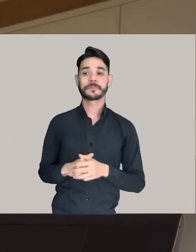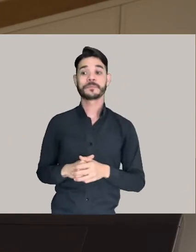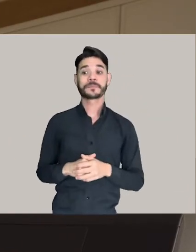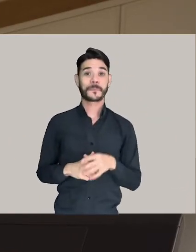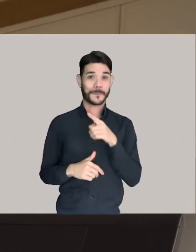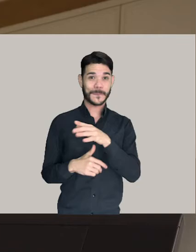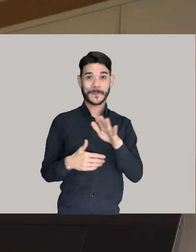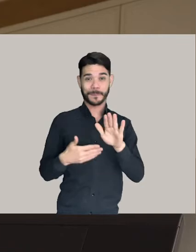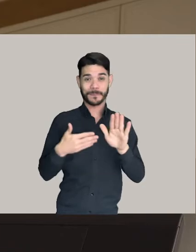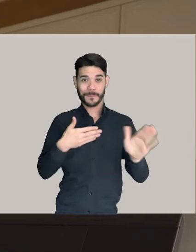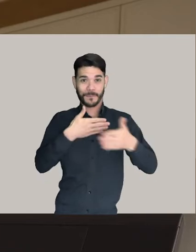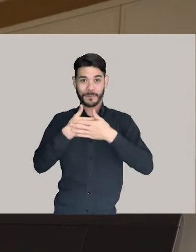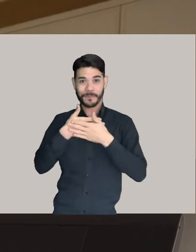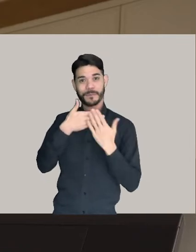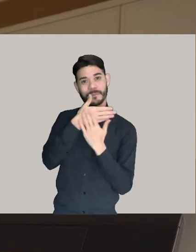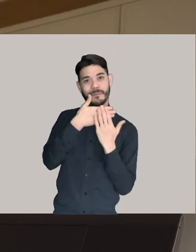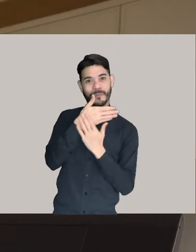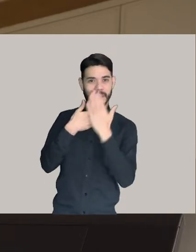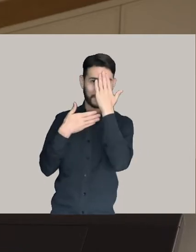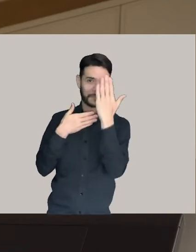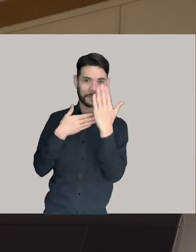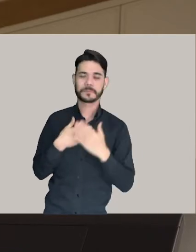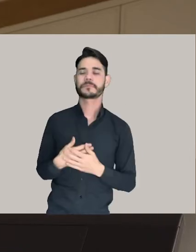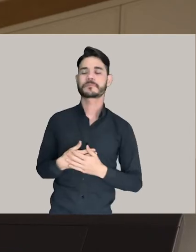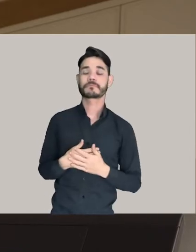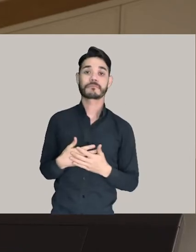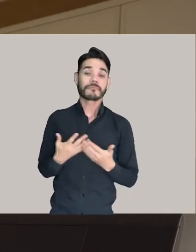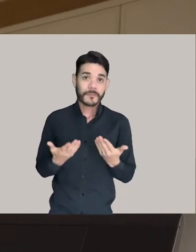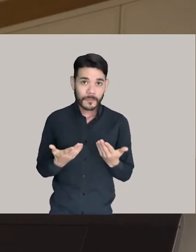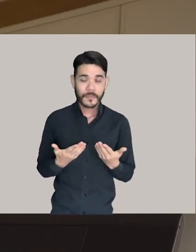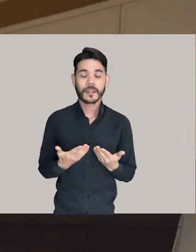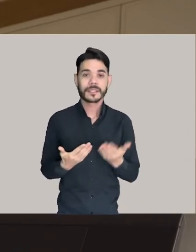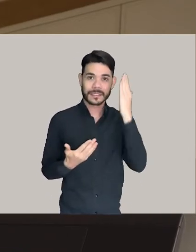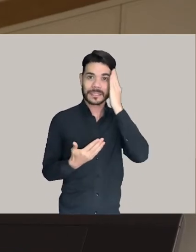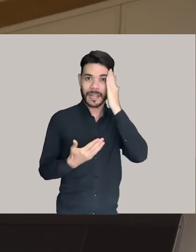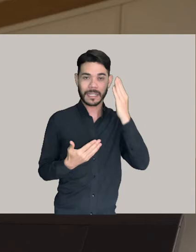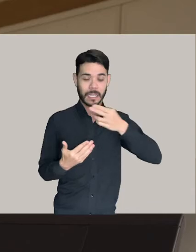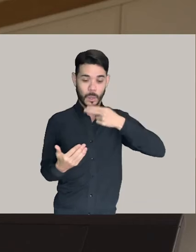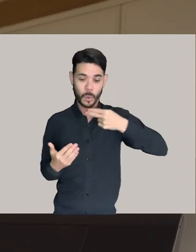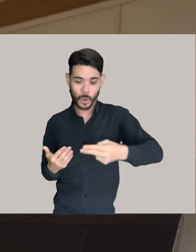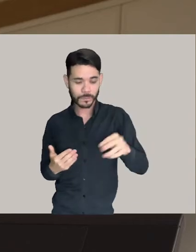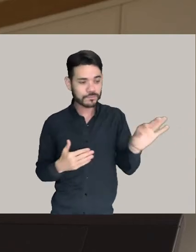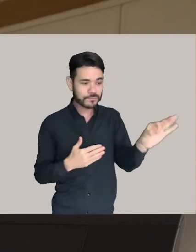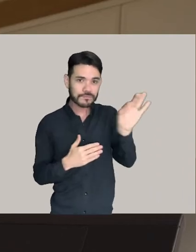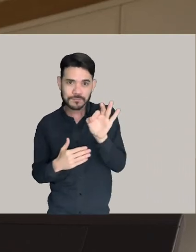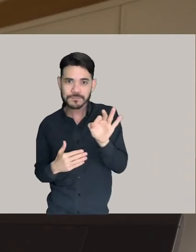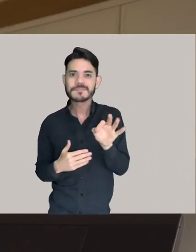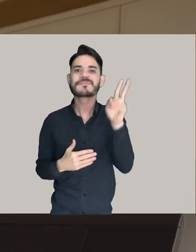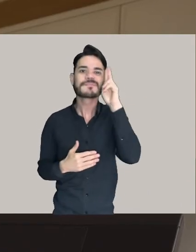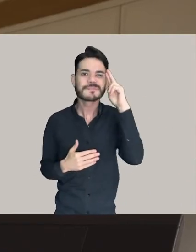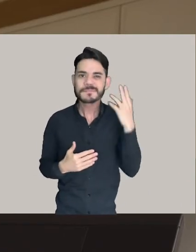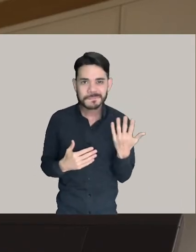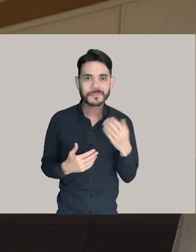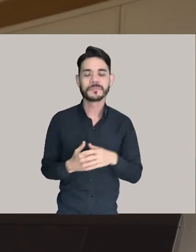Entonces, en la carátula, como básicamente el cuento se escogió